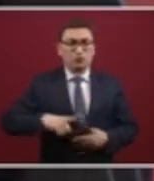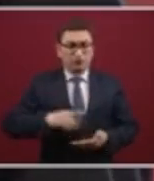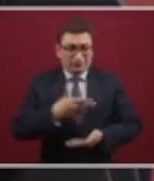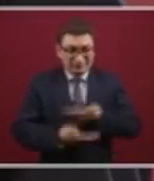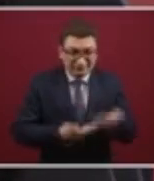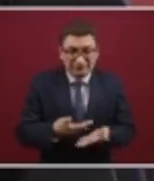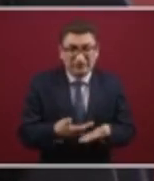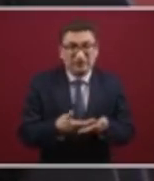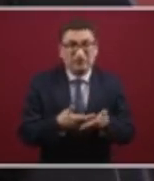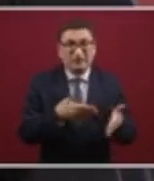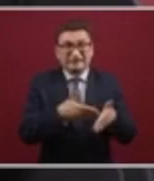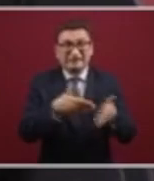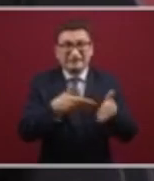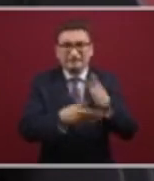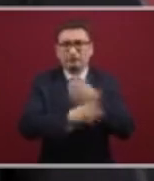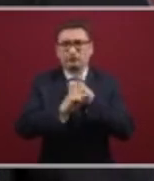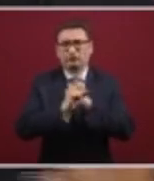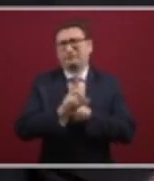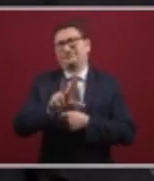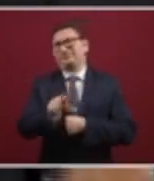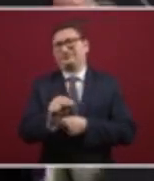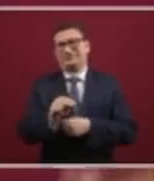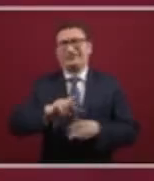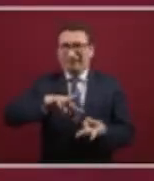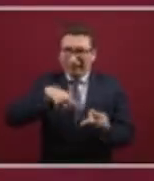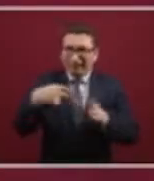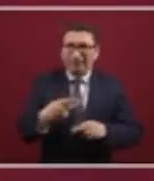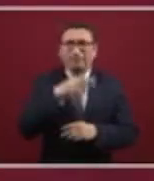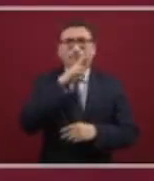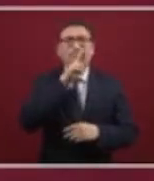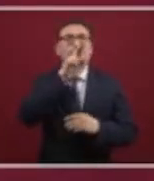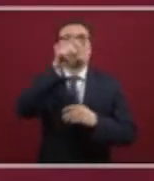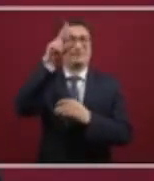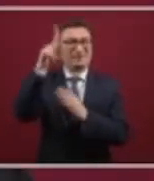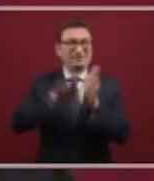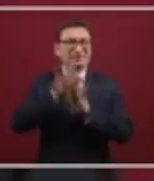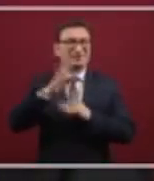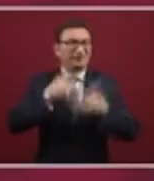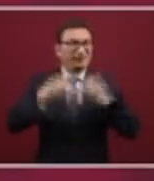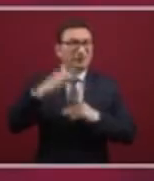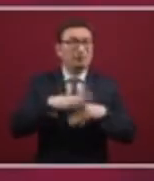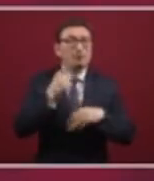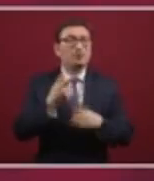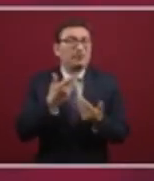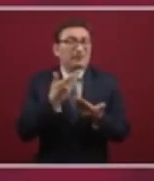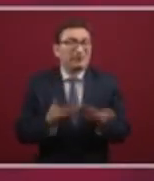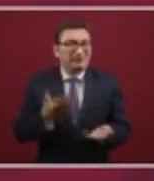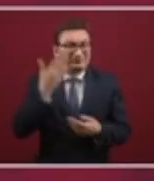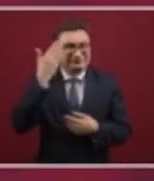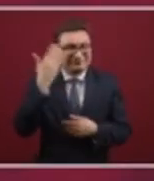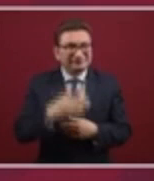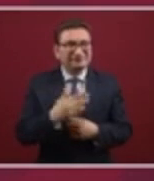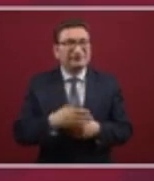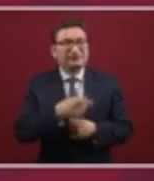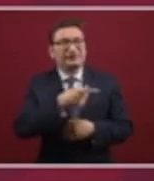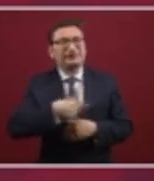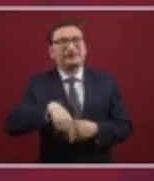van a mejorar, porque ahora se convirtieron en paladines